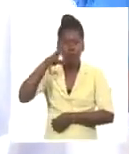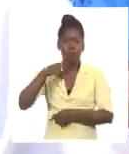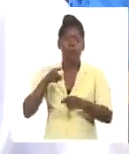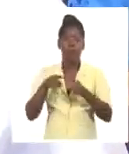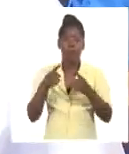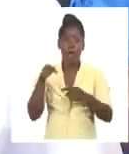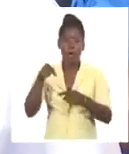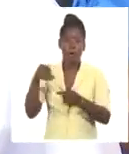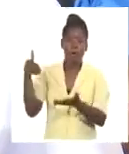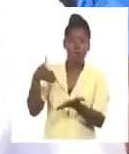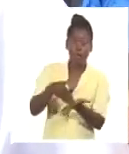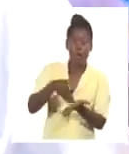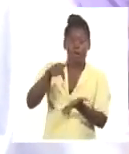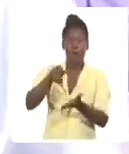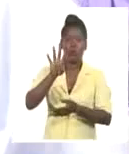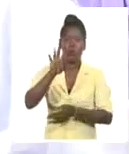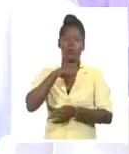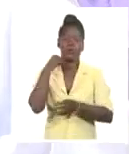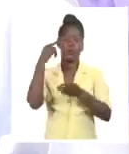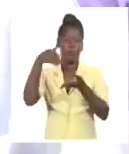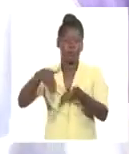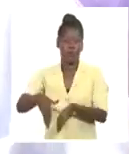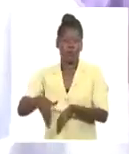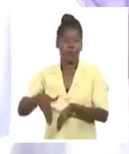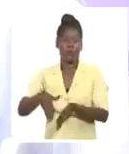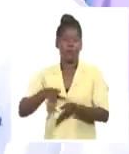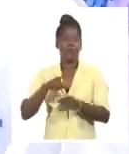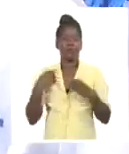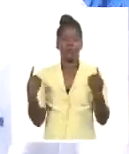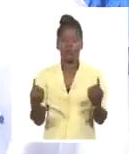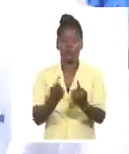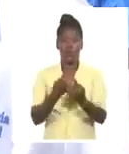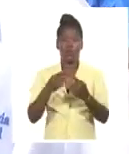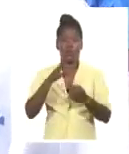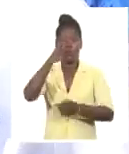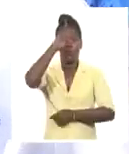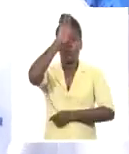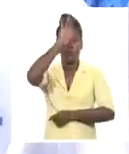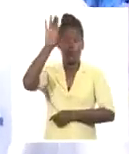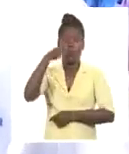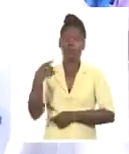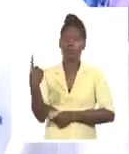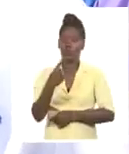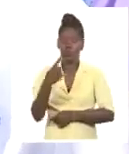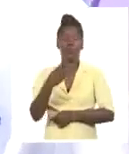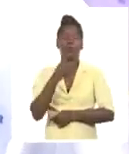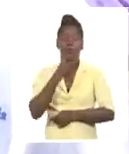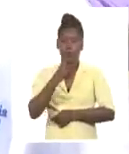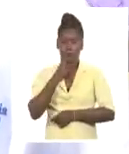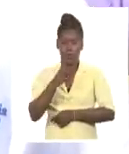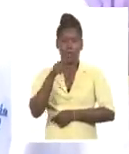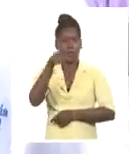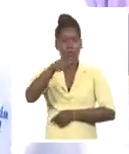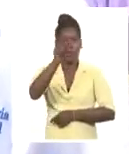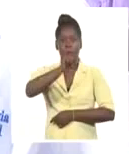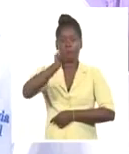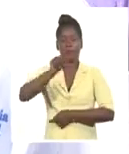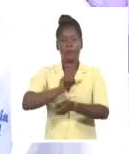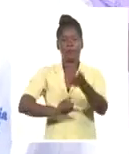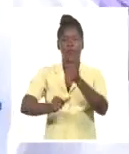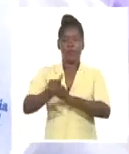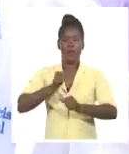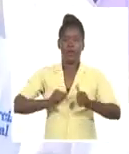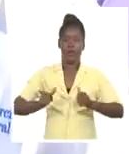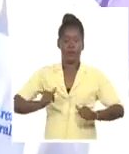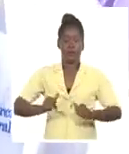de llegar y hay 4 fallecidos. Todos los recursos están, toda la evaluación está, la cantidad de camas responde a este tipo